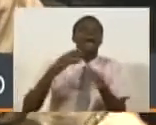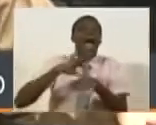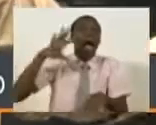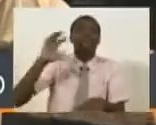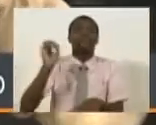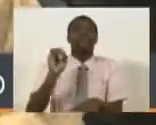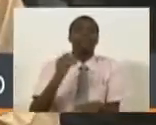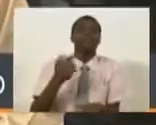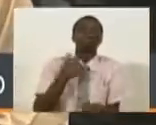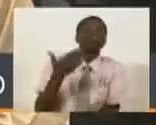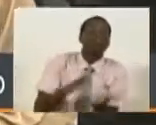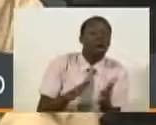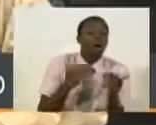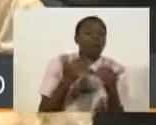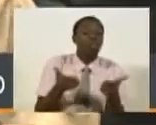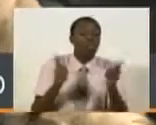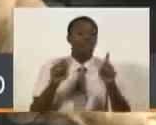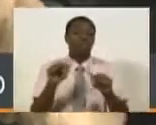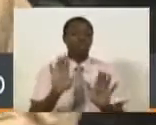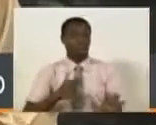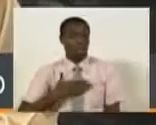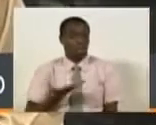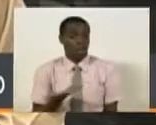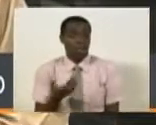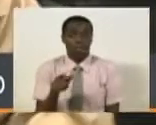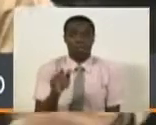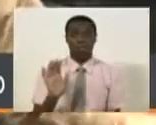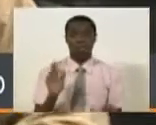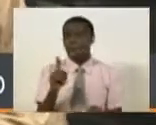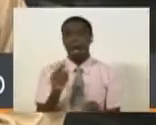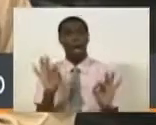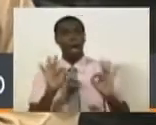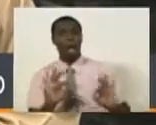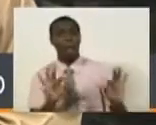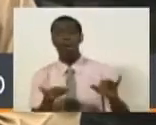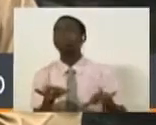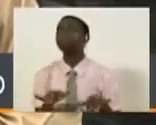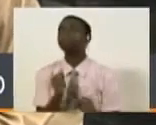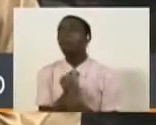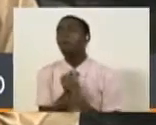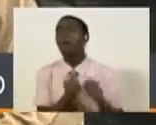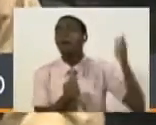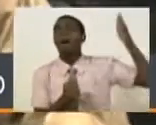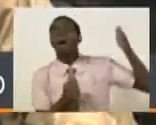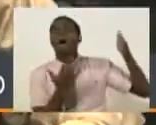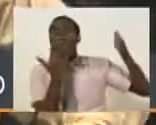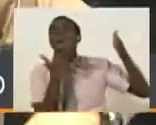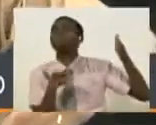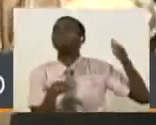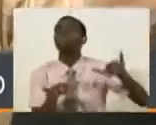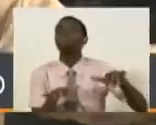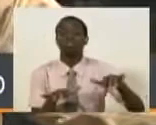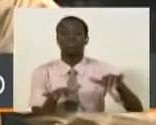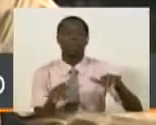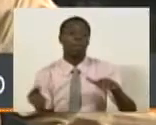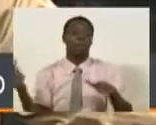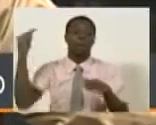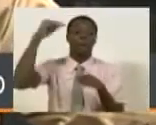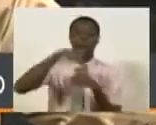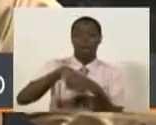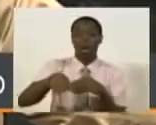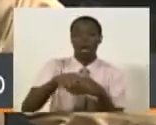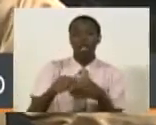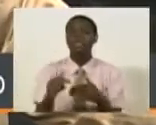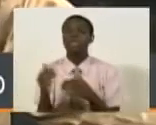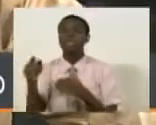ingeniero trabajador en su lugar de trabajo. No le estaba haciendo nada a nadie, estaba trabajando solo por las aspiraciones políticas